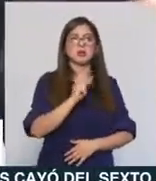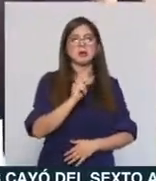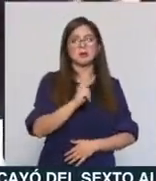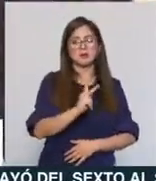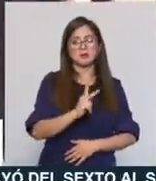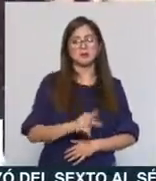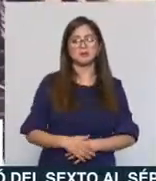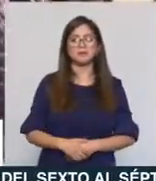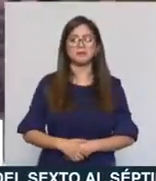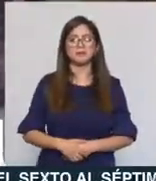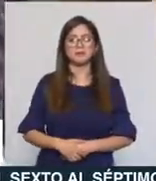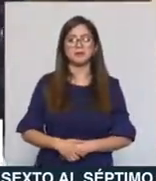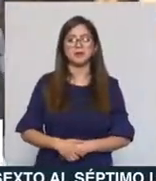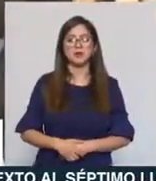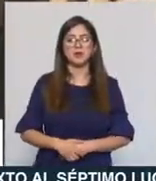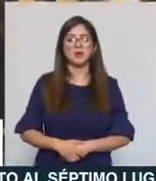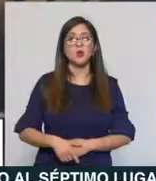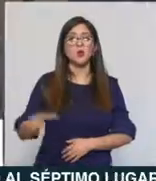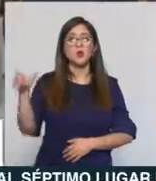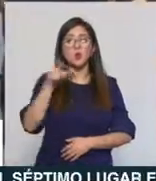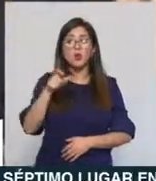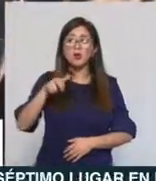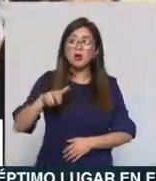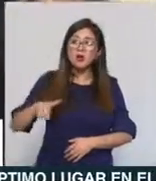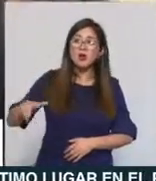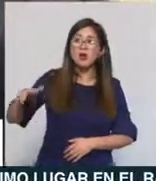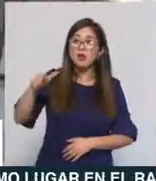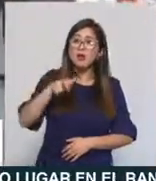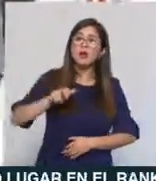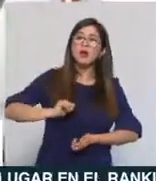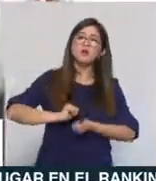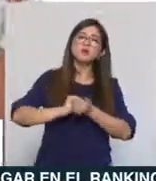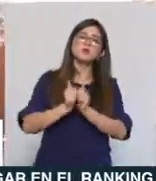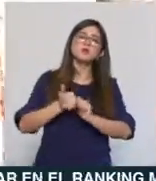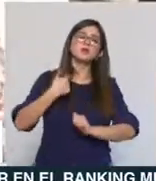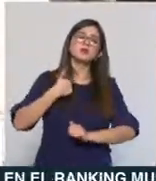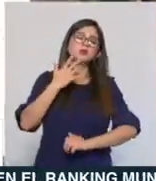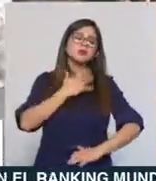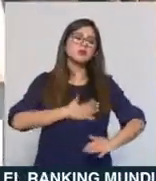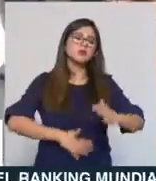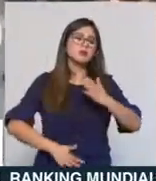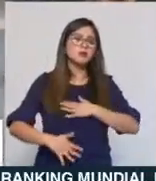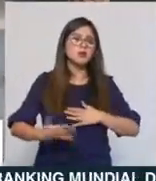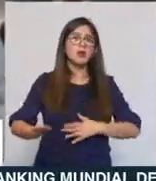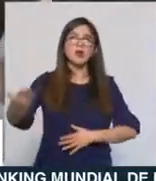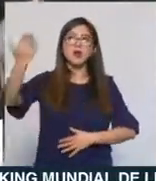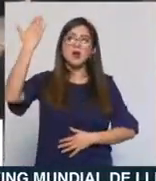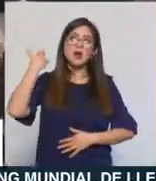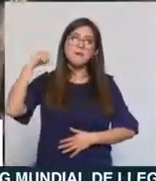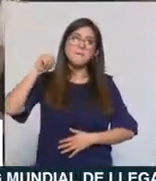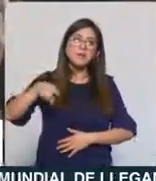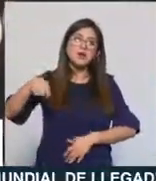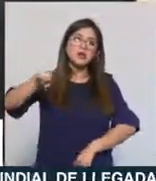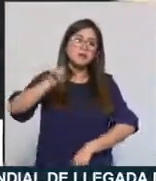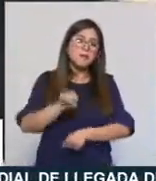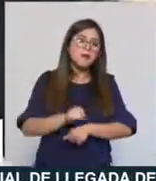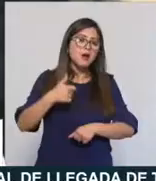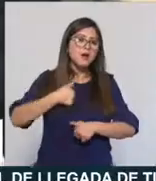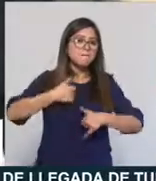a subir, se cansa uno mucho. Ya me ha tocado toda la otra semana,